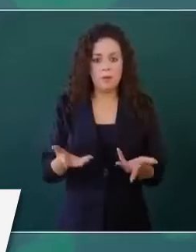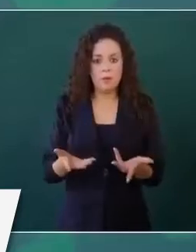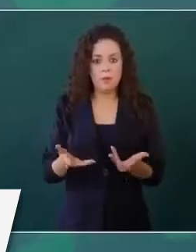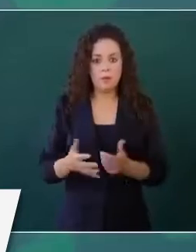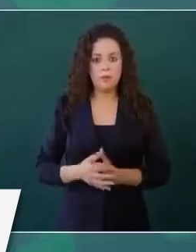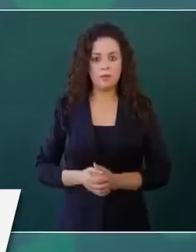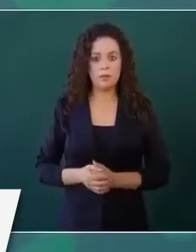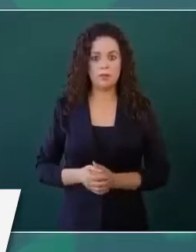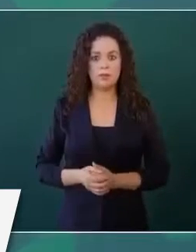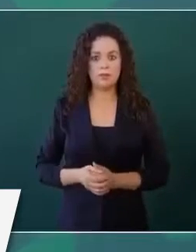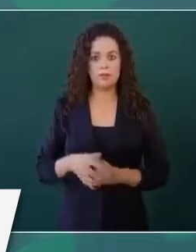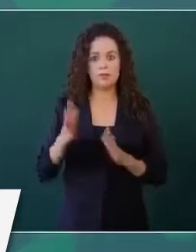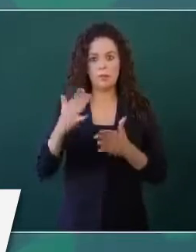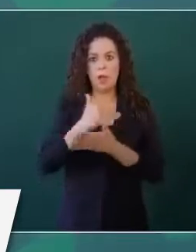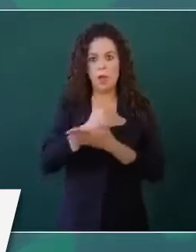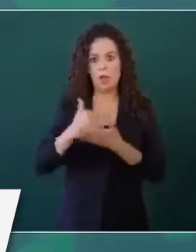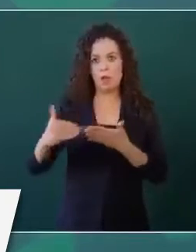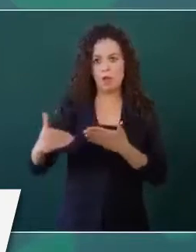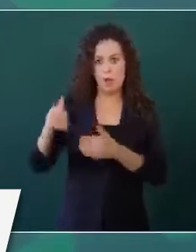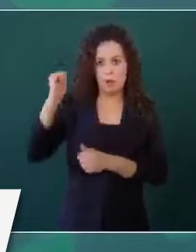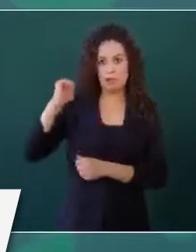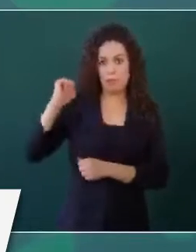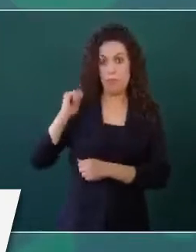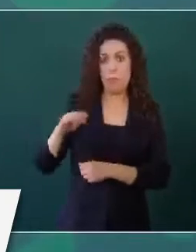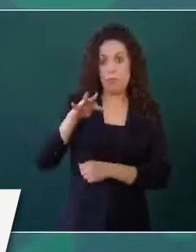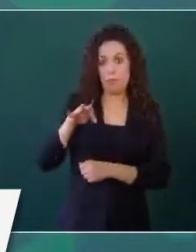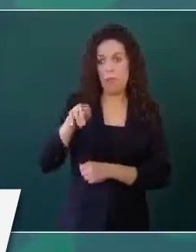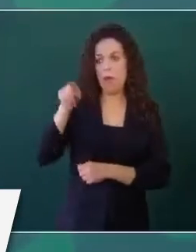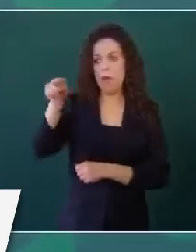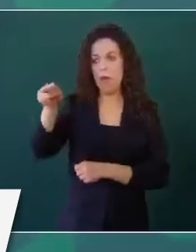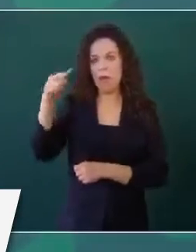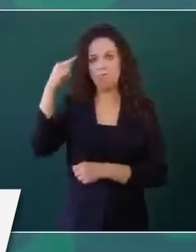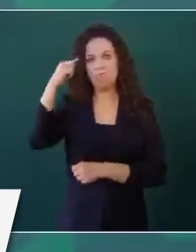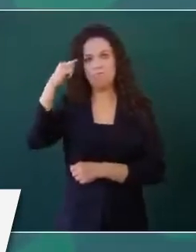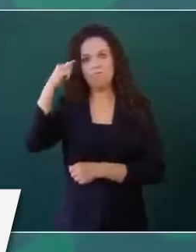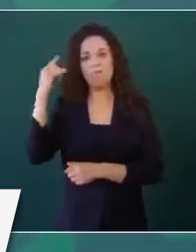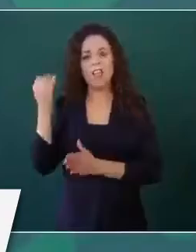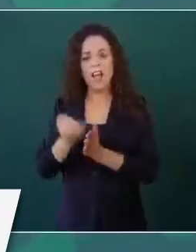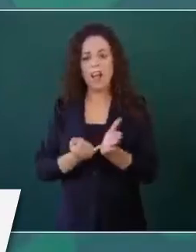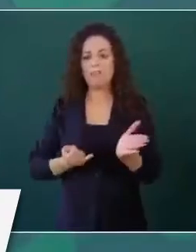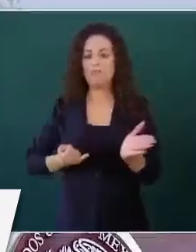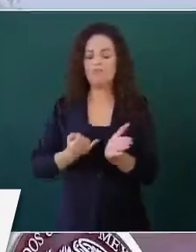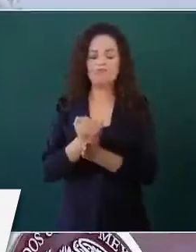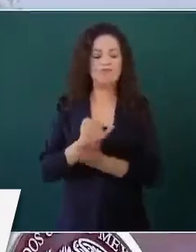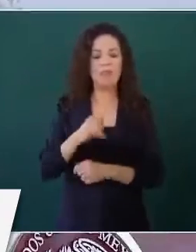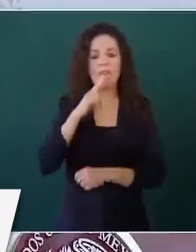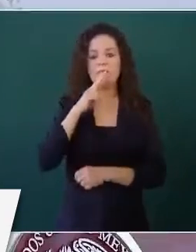a mediados del siglo XIX, decide dejar libre la frontera